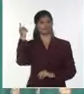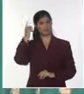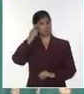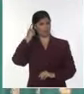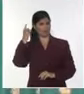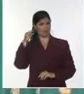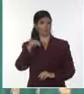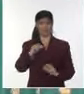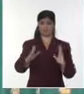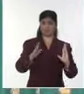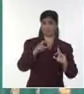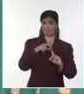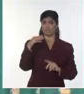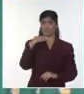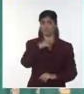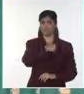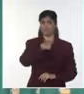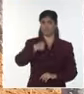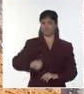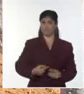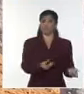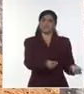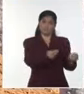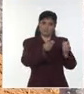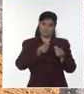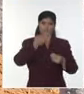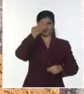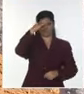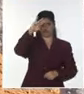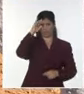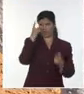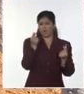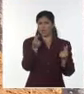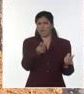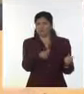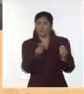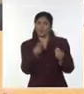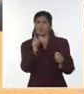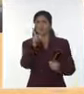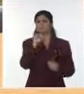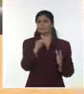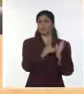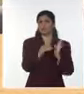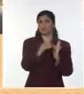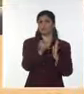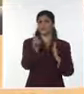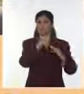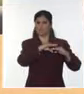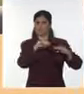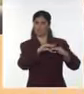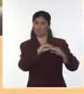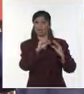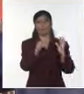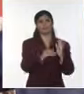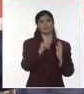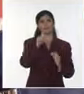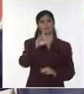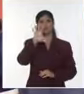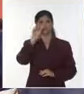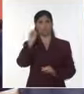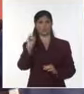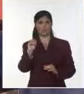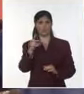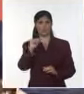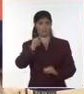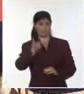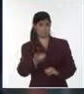esta tecnología china, inversión valorada en 16 millones de dólares y 1.150 millones en moneda